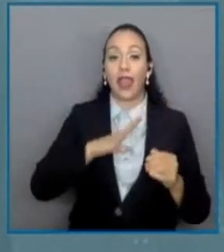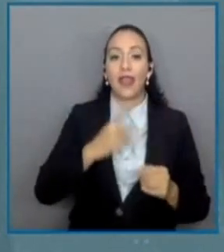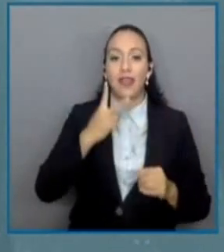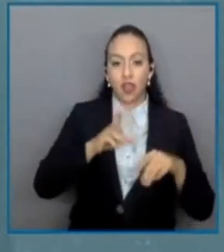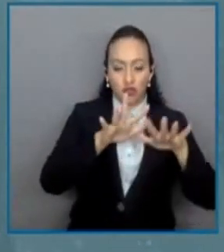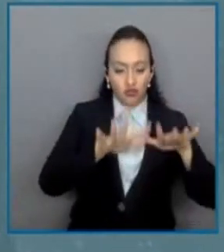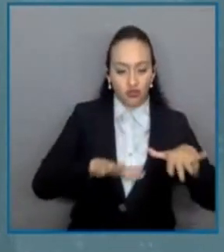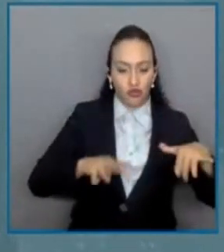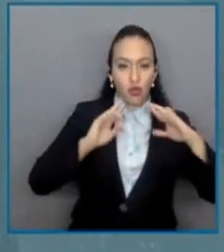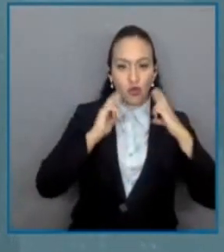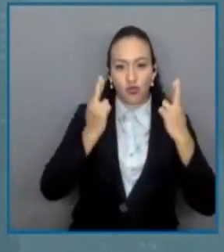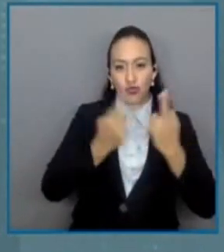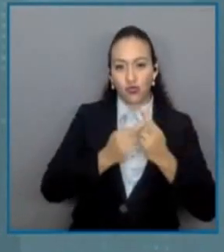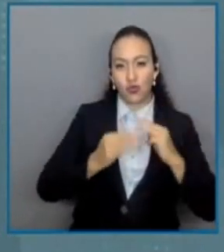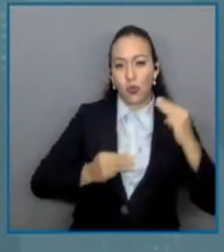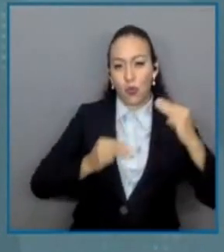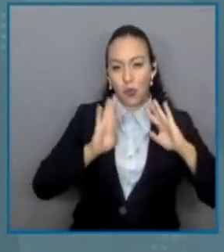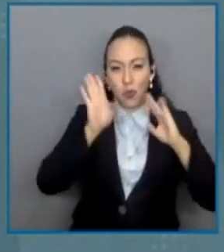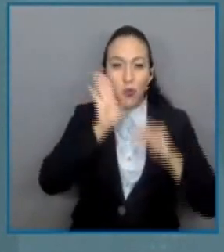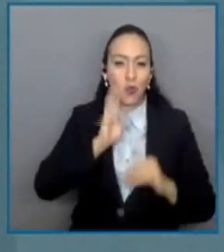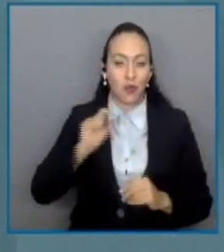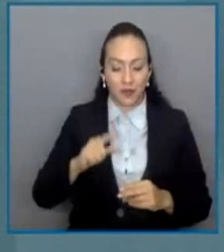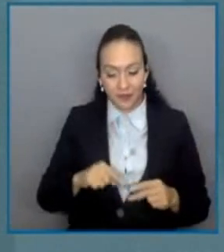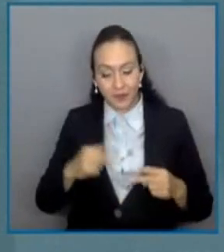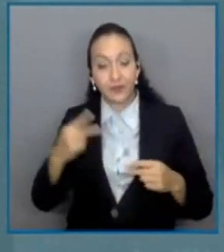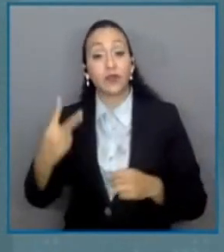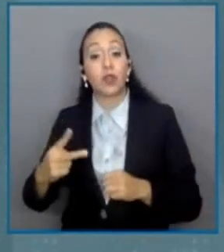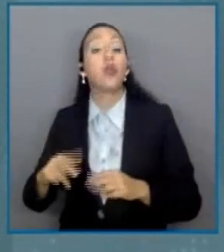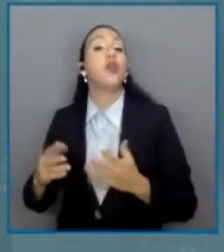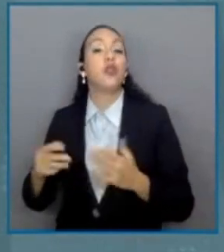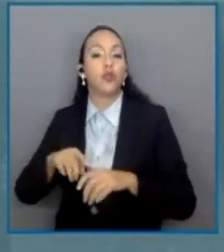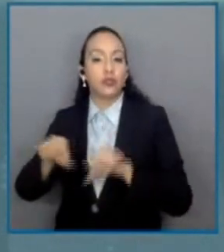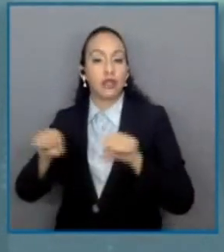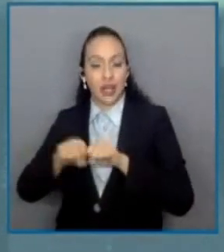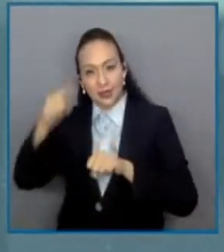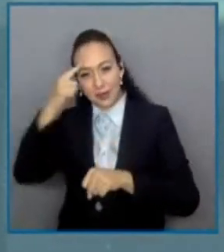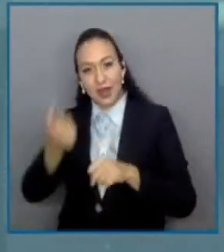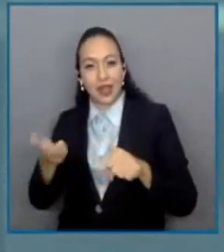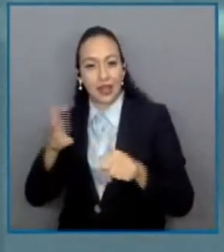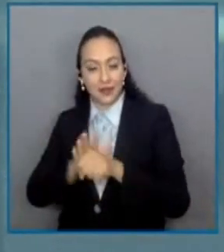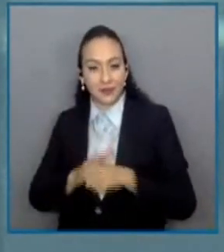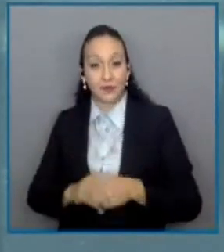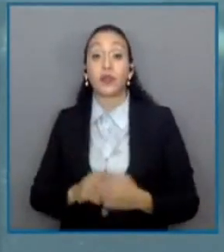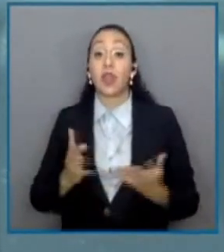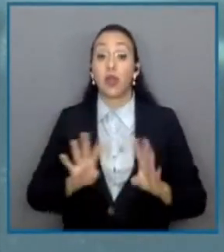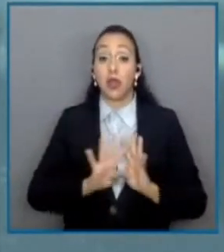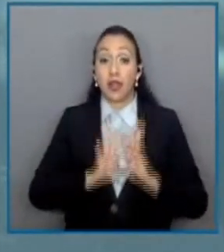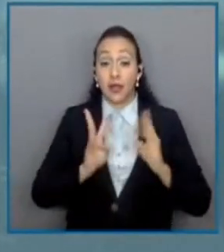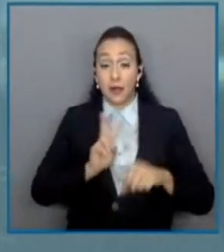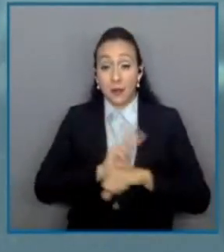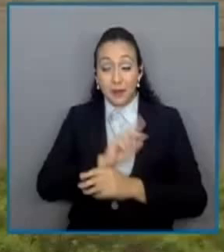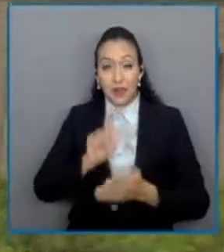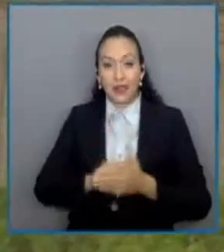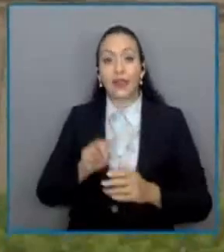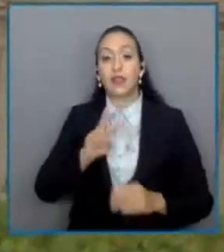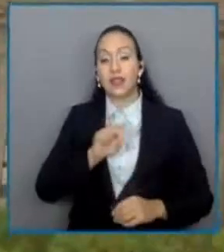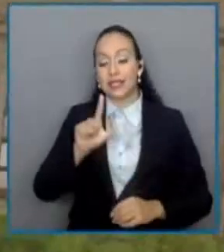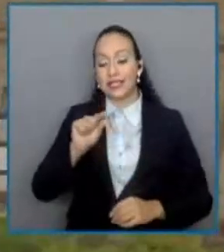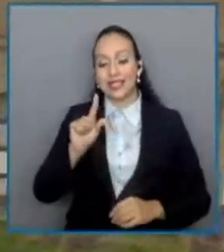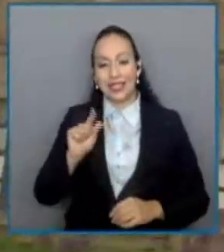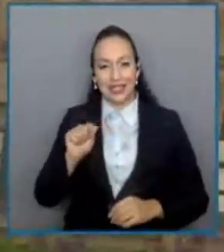órganos y unidades administrativas. Del Consejo de la Judicatura Federal dependen 270 tribunales colegiados de